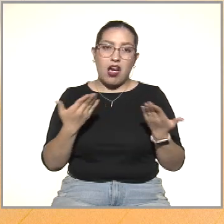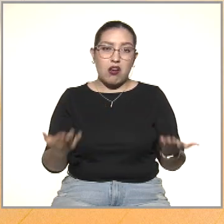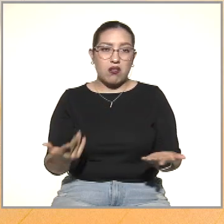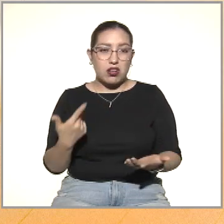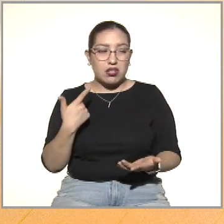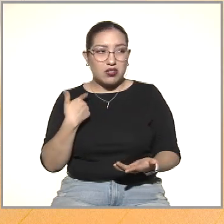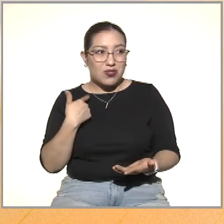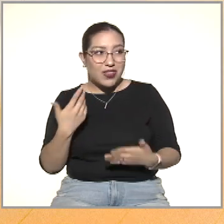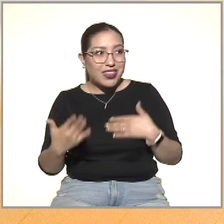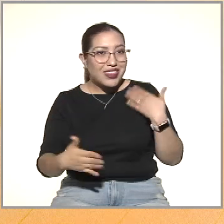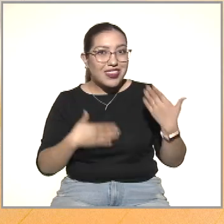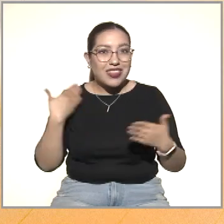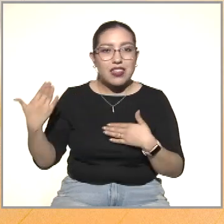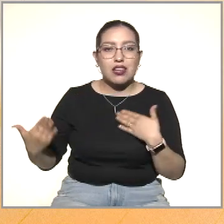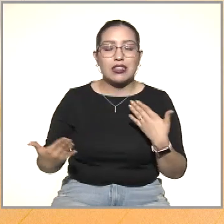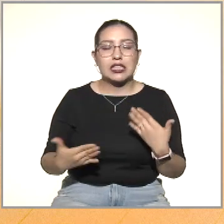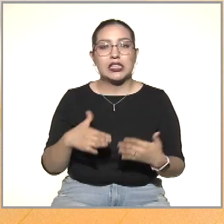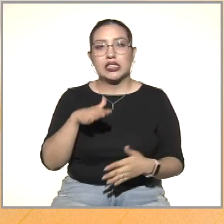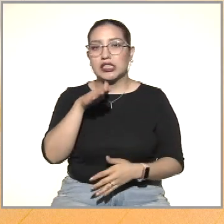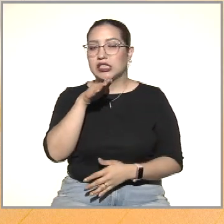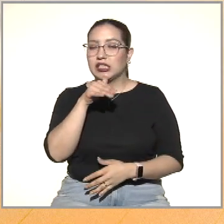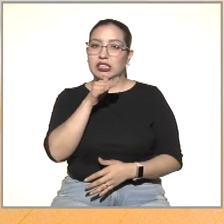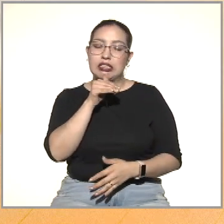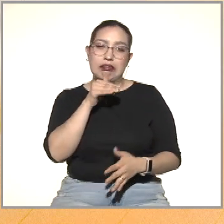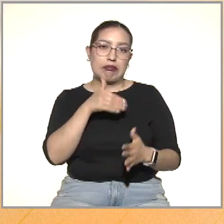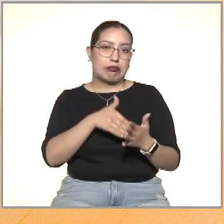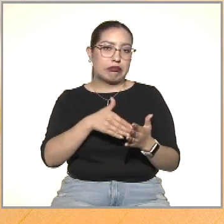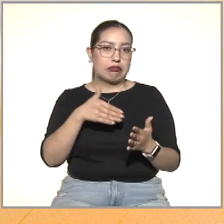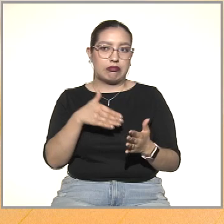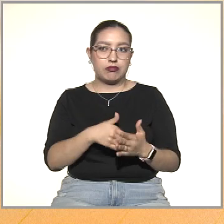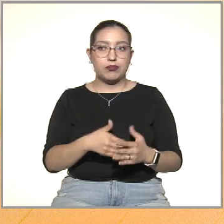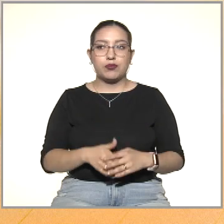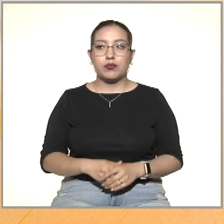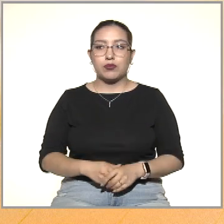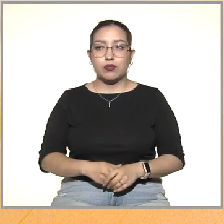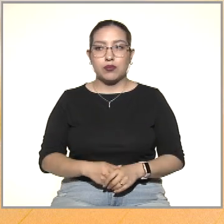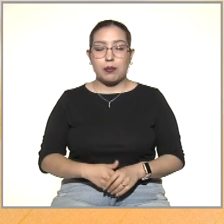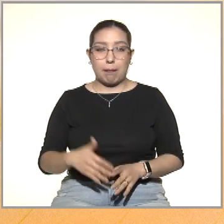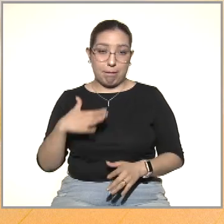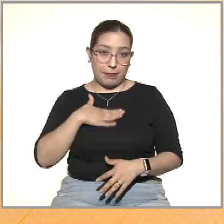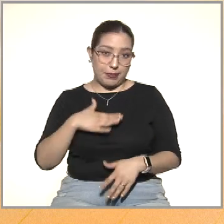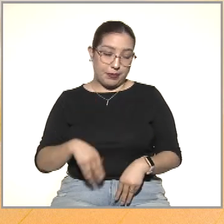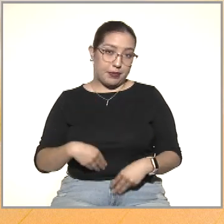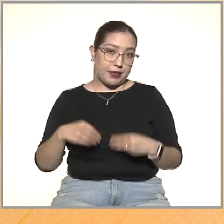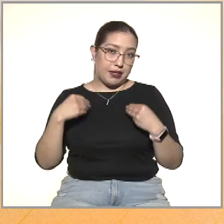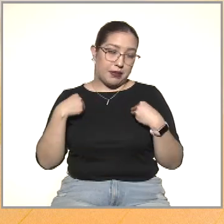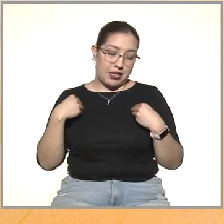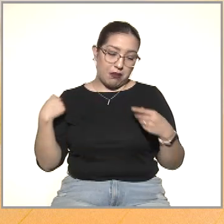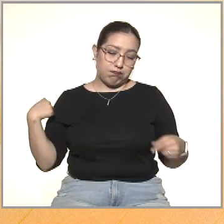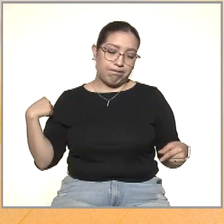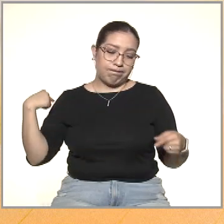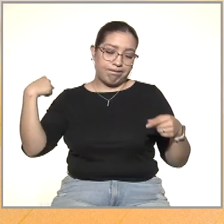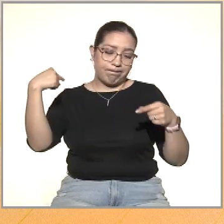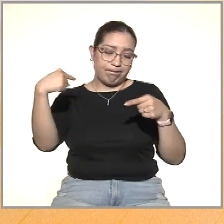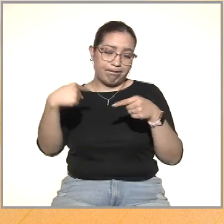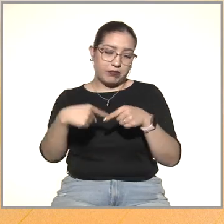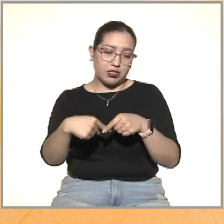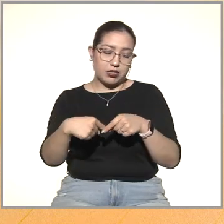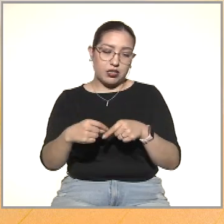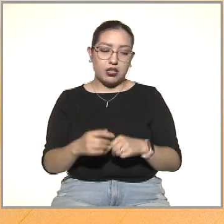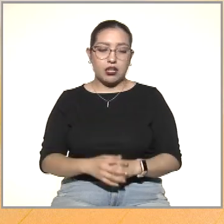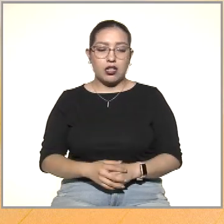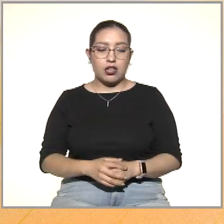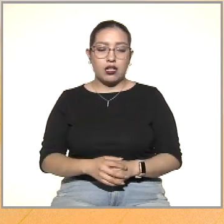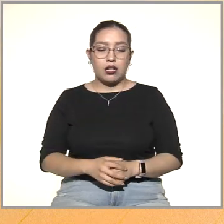permitirme disfrutar. Las circunstancias de mi vida me han llevado a buscar como que